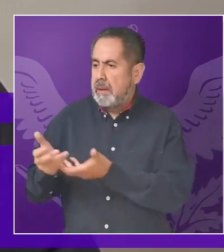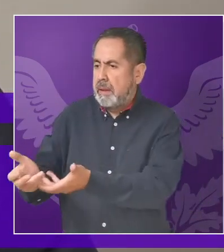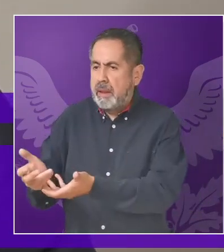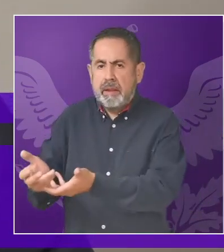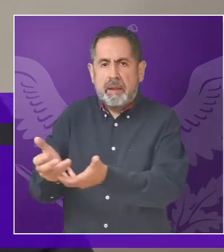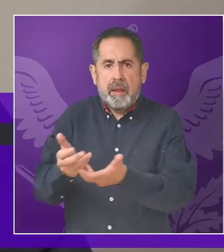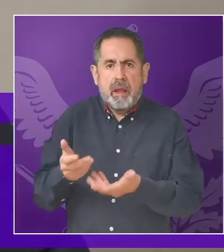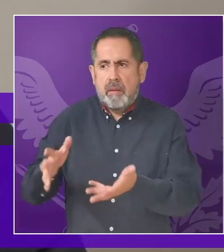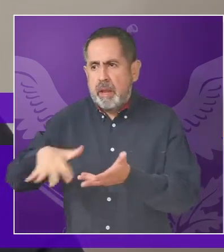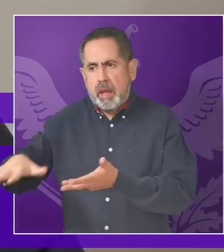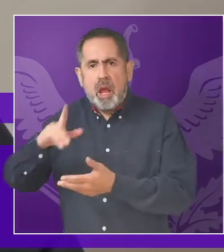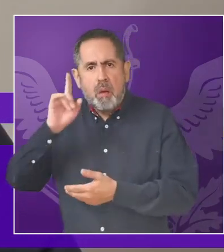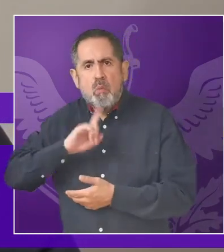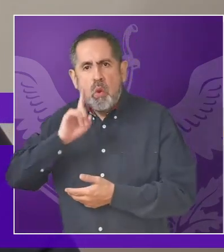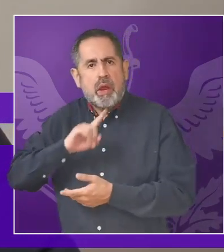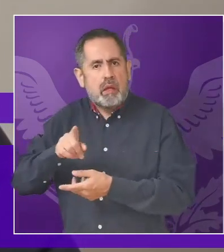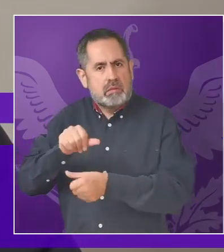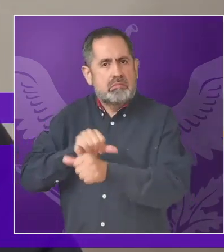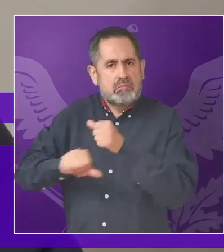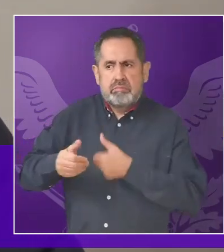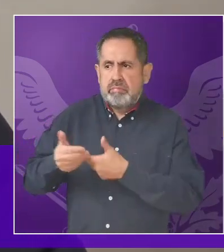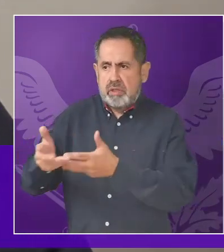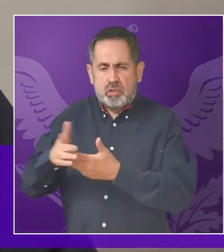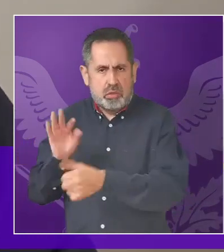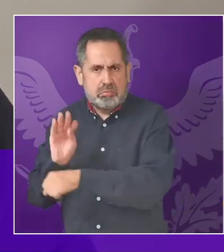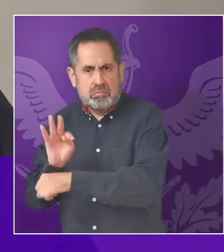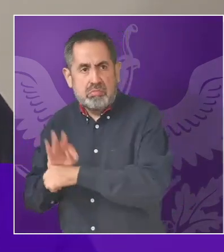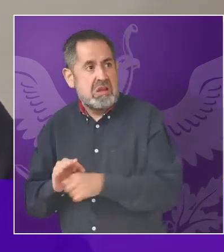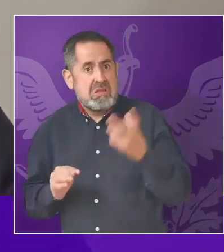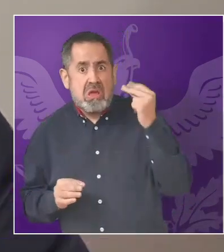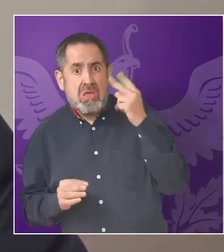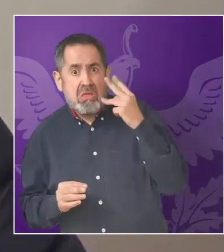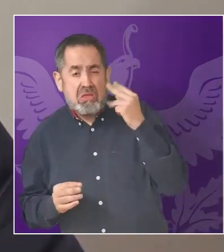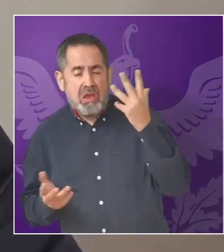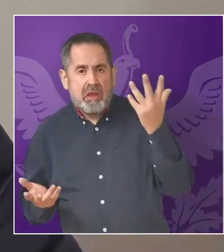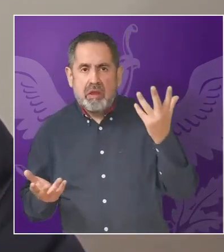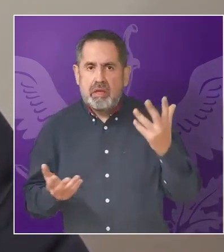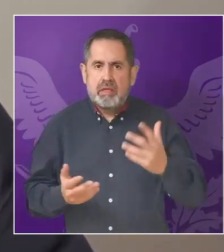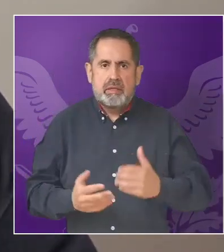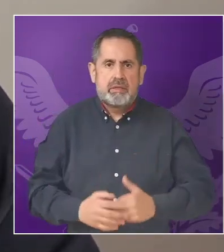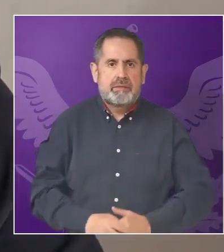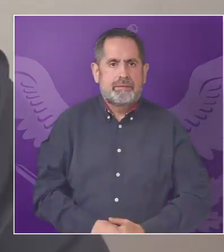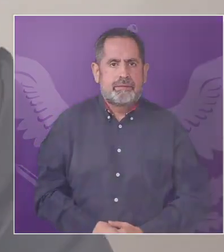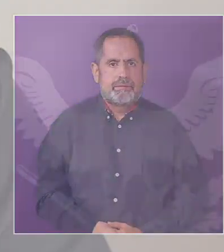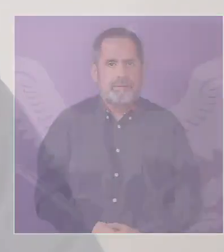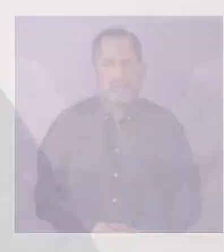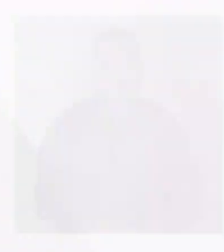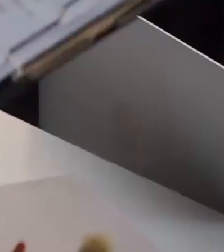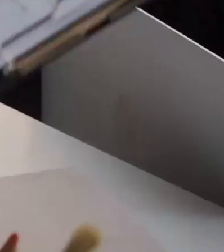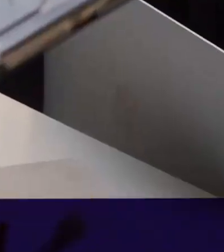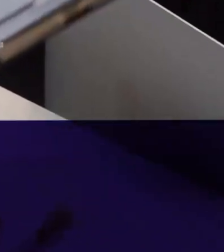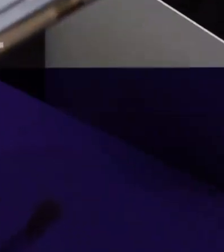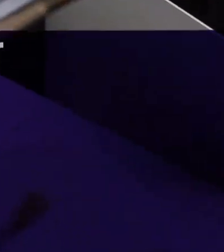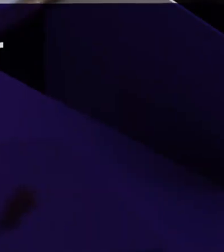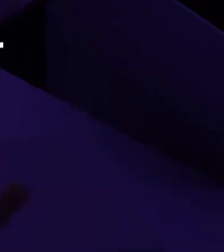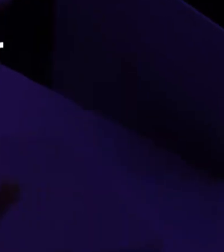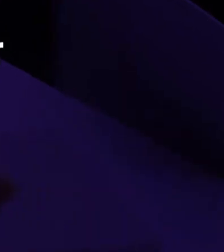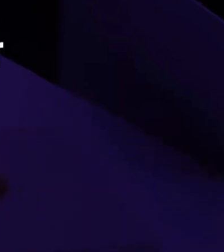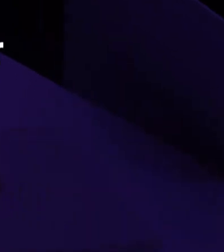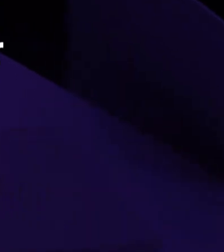gestación por sustitución, buscando mejores condiciones para las gestantes sustitutas.